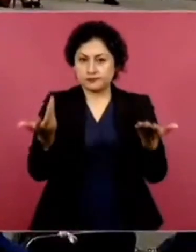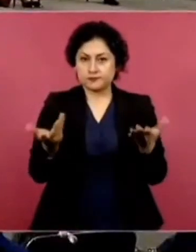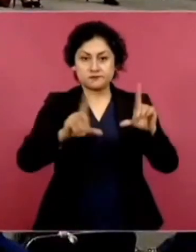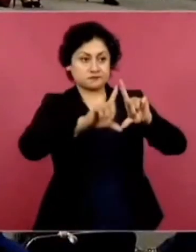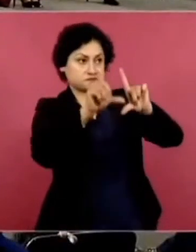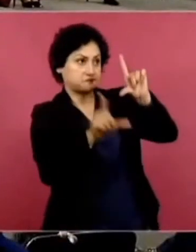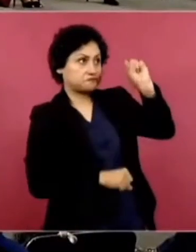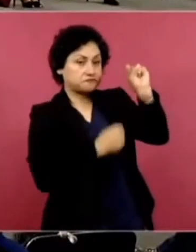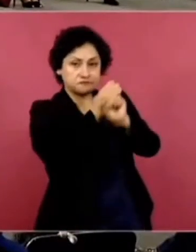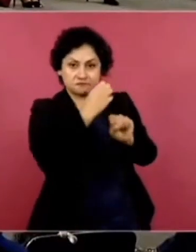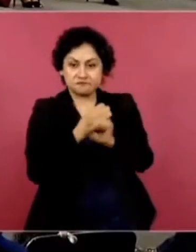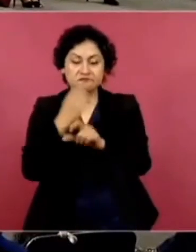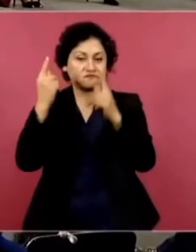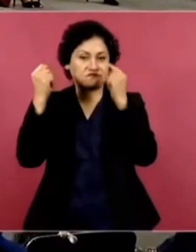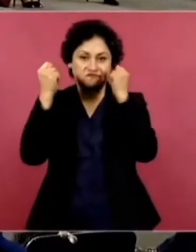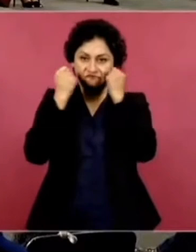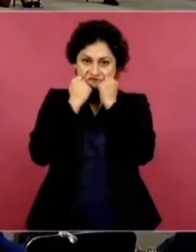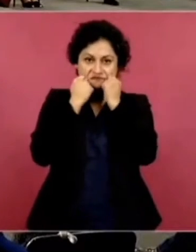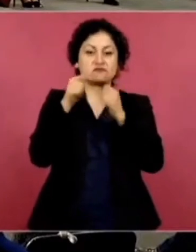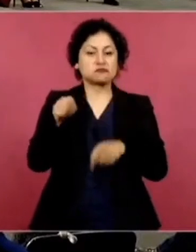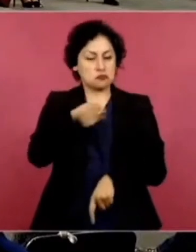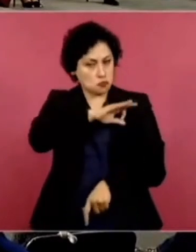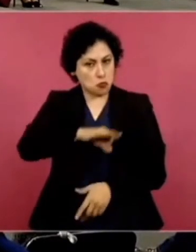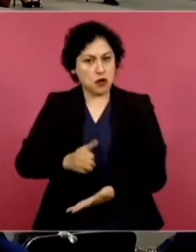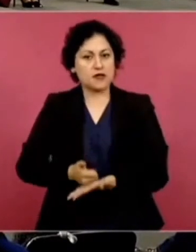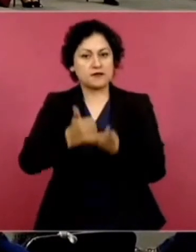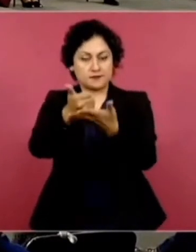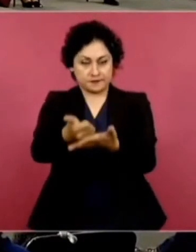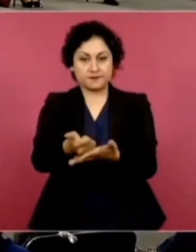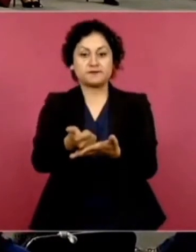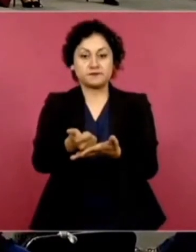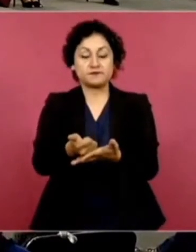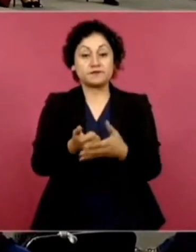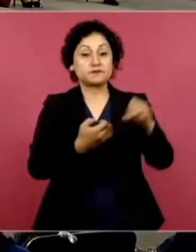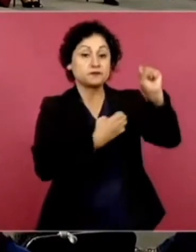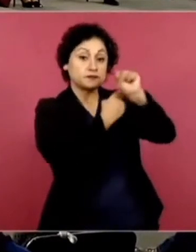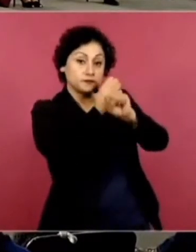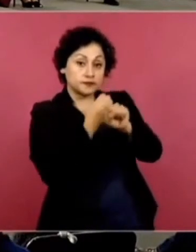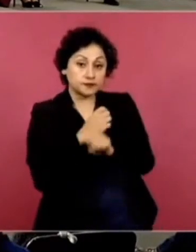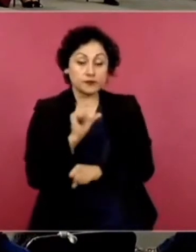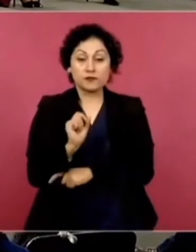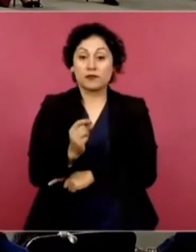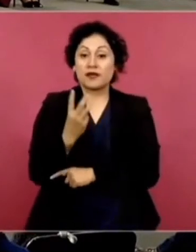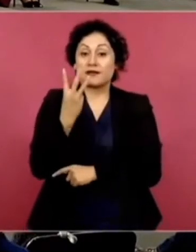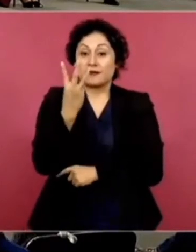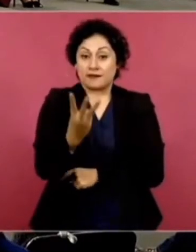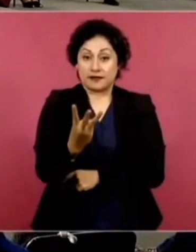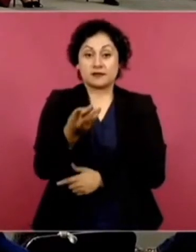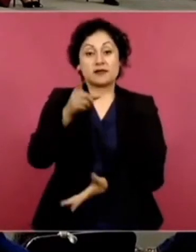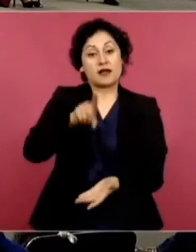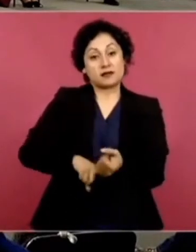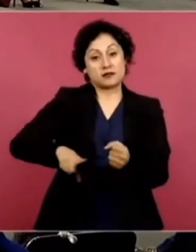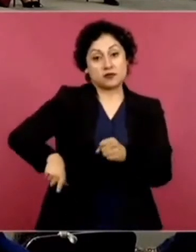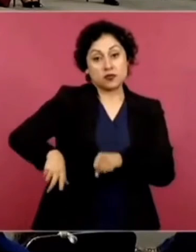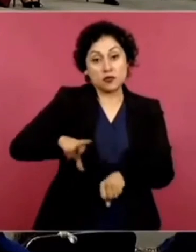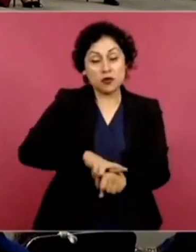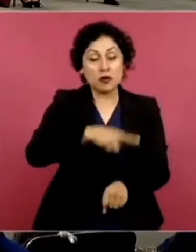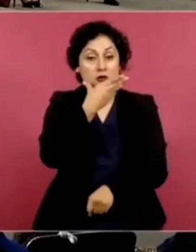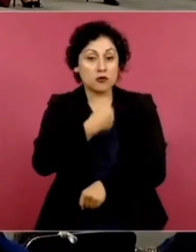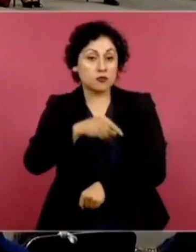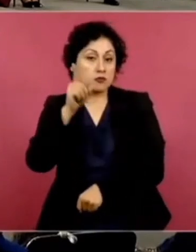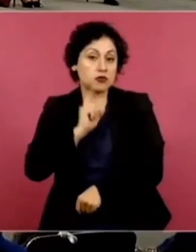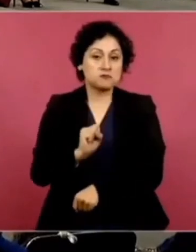independientemente de qué estado se trate. Ha habido voluntad de 23 gobernadoras y gobernadores, con lo que inicia una nueva etapa,